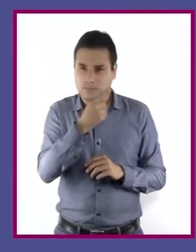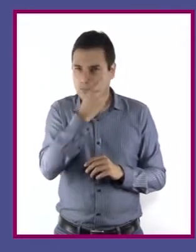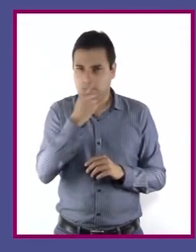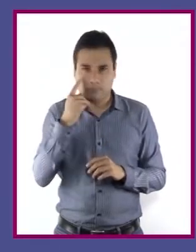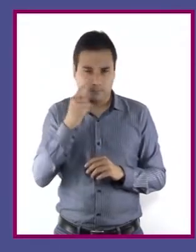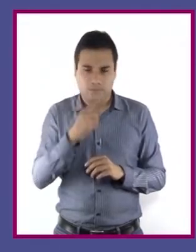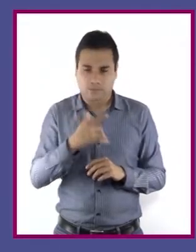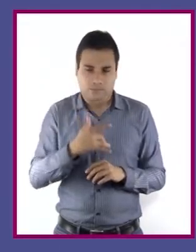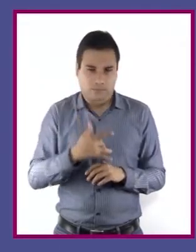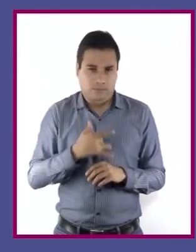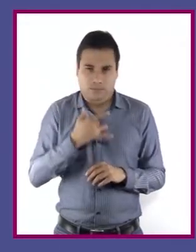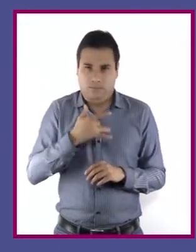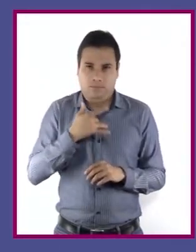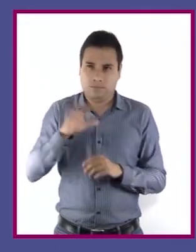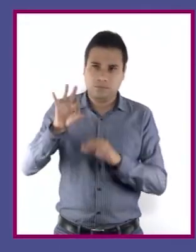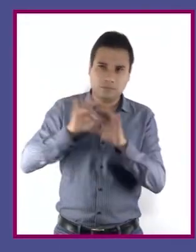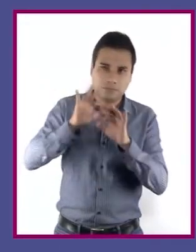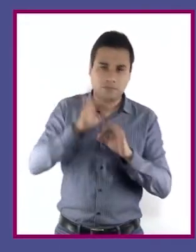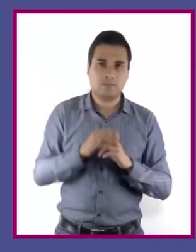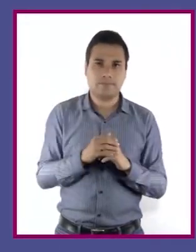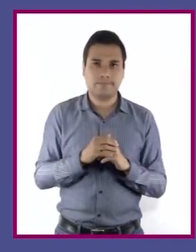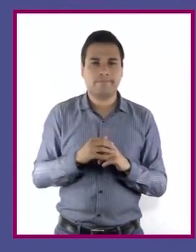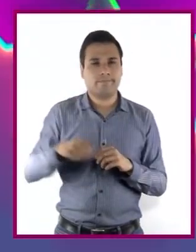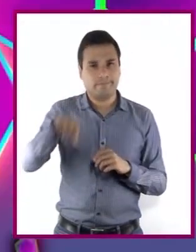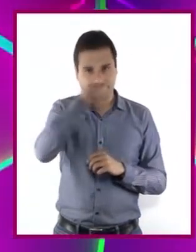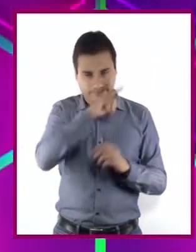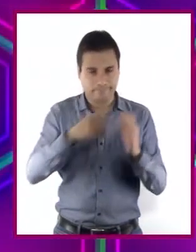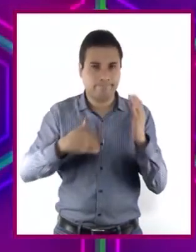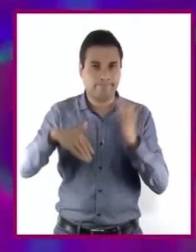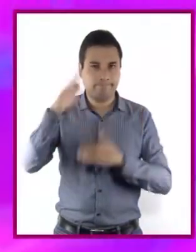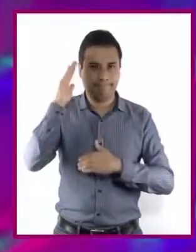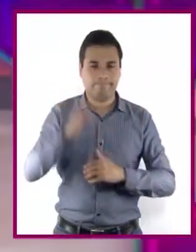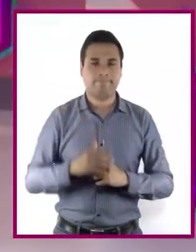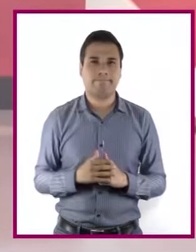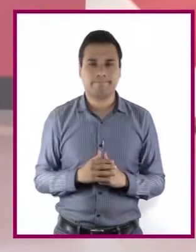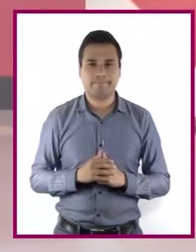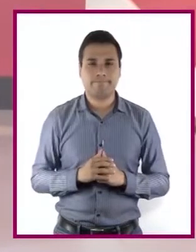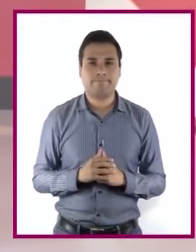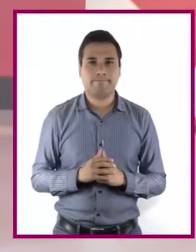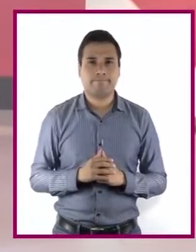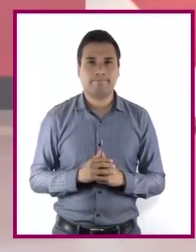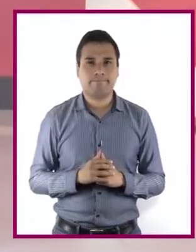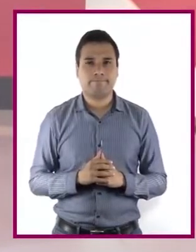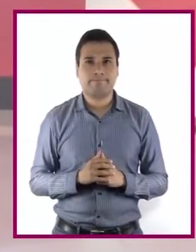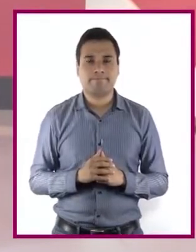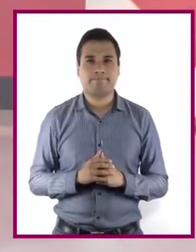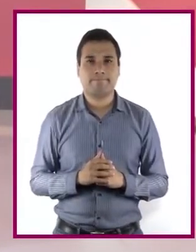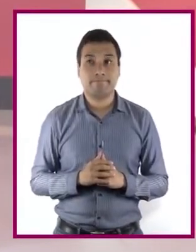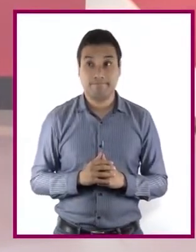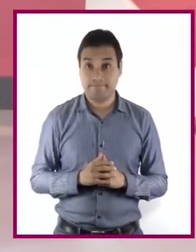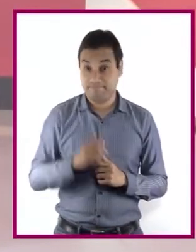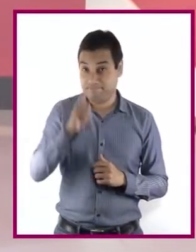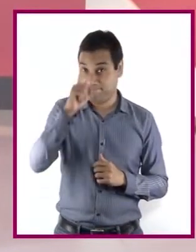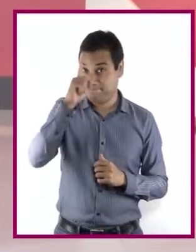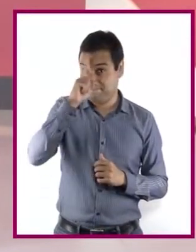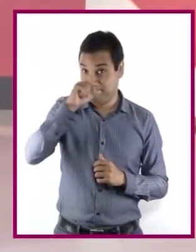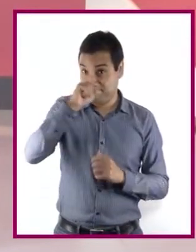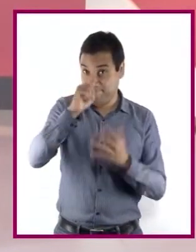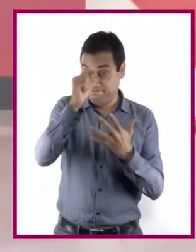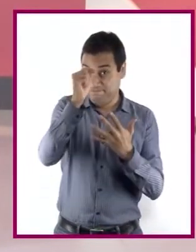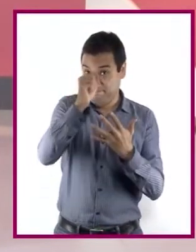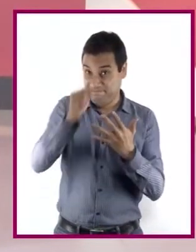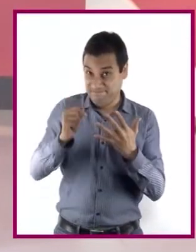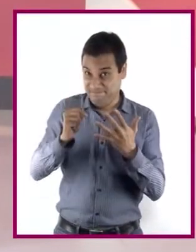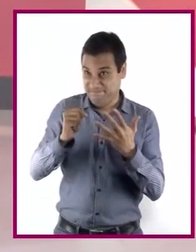Les deseo, de verdad, un gran camino. Ahora, tomando en cuenta los consejos de los dramaturgos